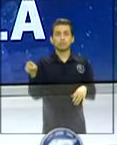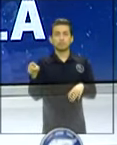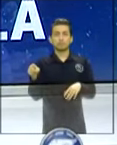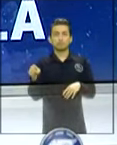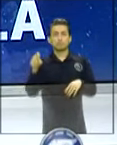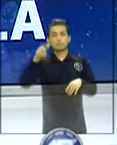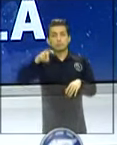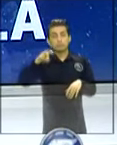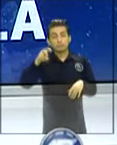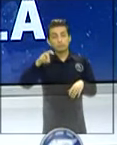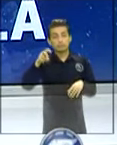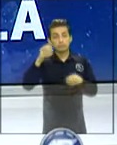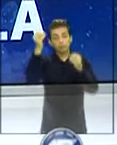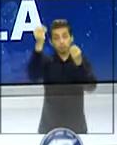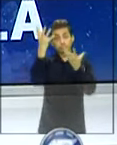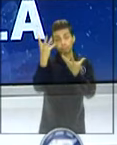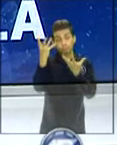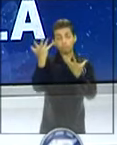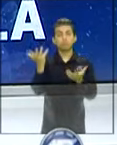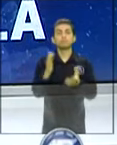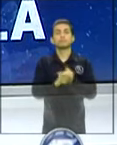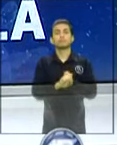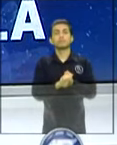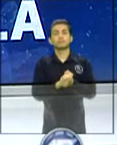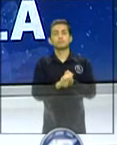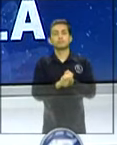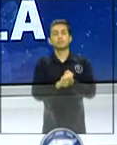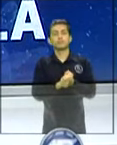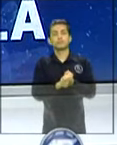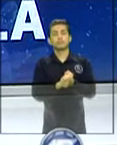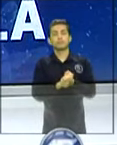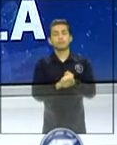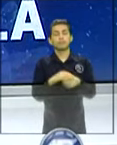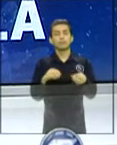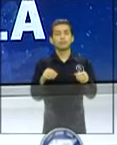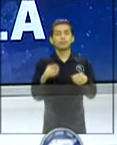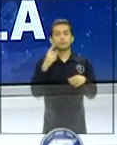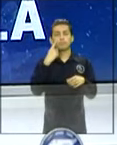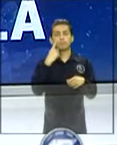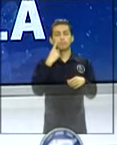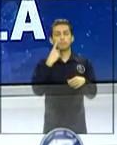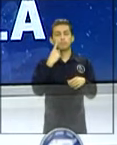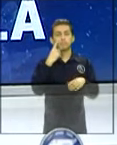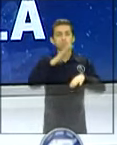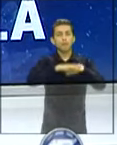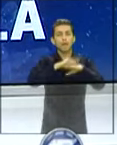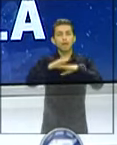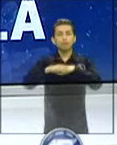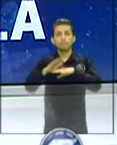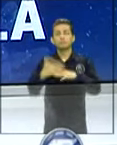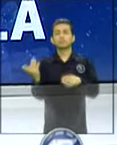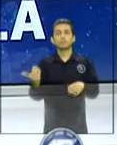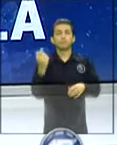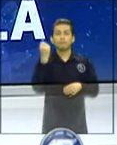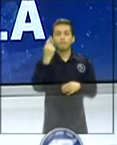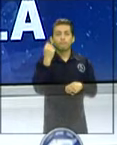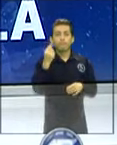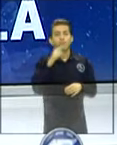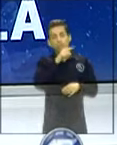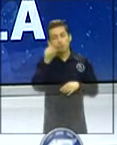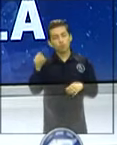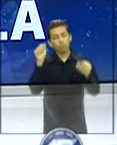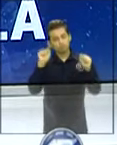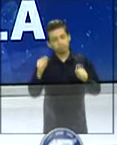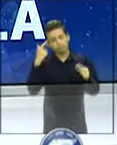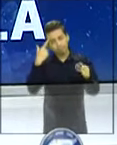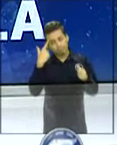necesita informarse, de tal manera que ha hecho ver cómo hace falta el buen concurso de todos los guatemaltecos